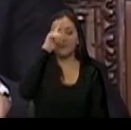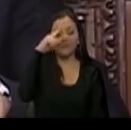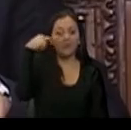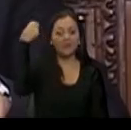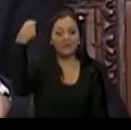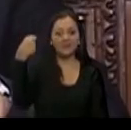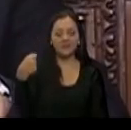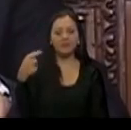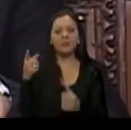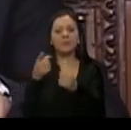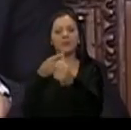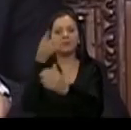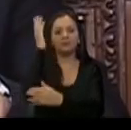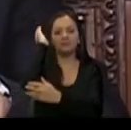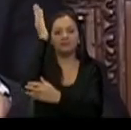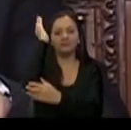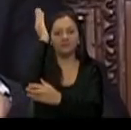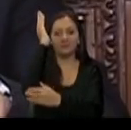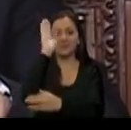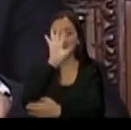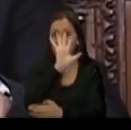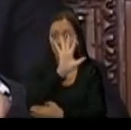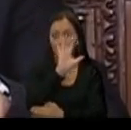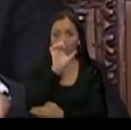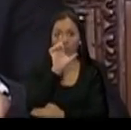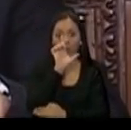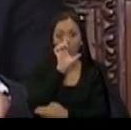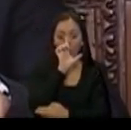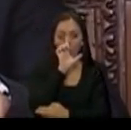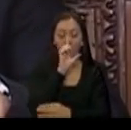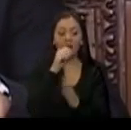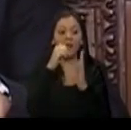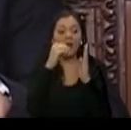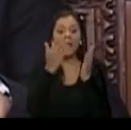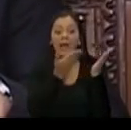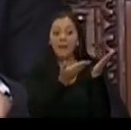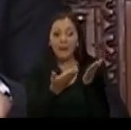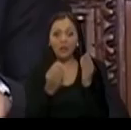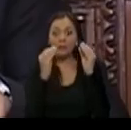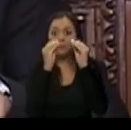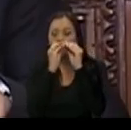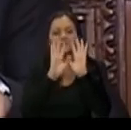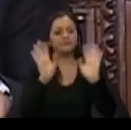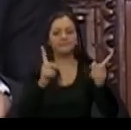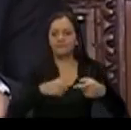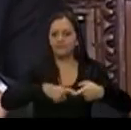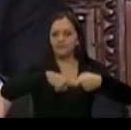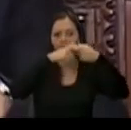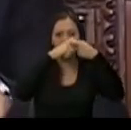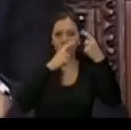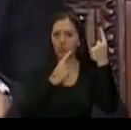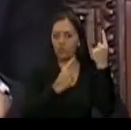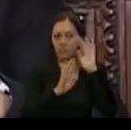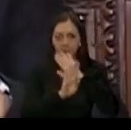nuestro pueblo. No están previstos otros actos públicos para ese día.